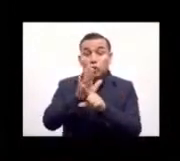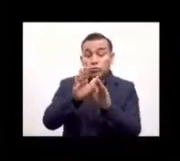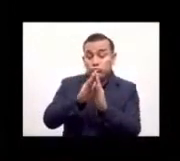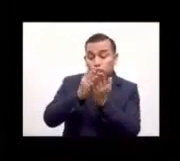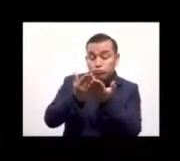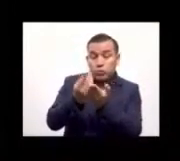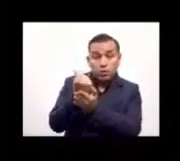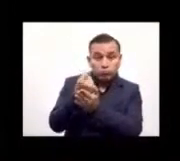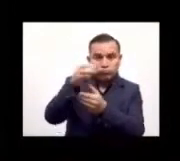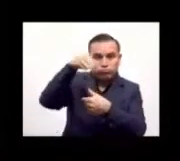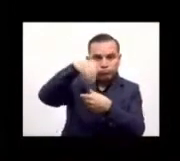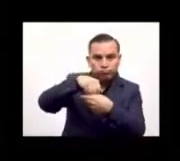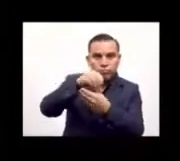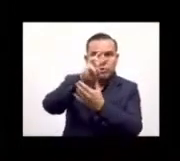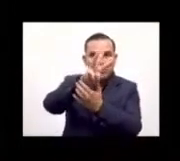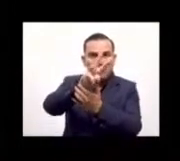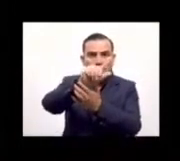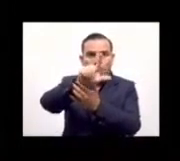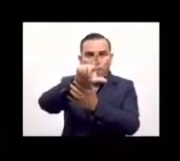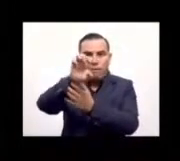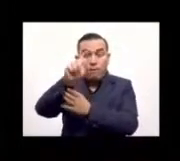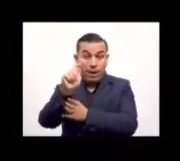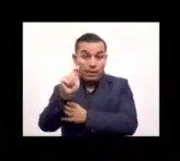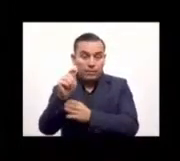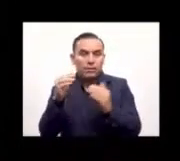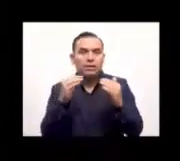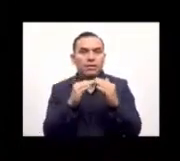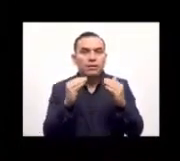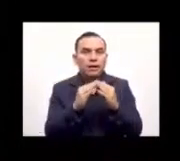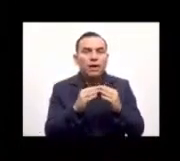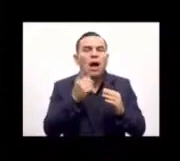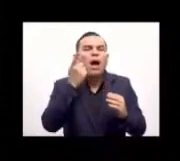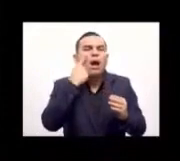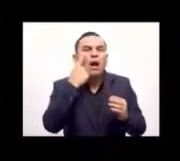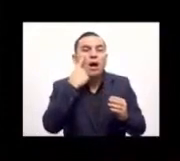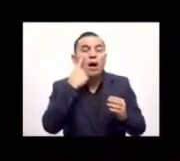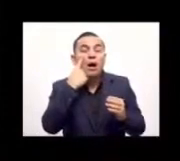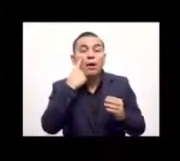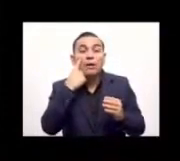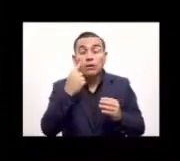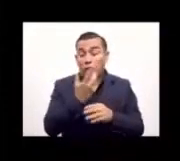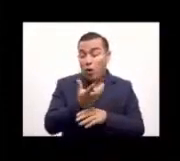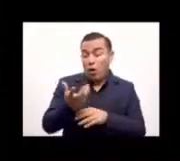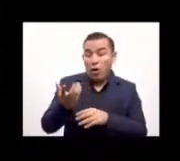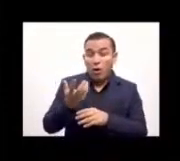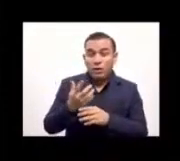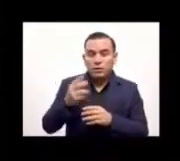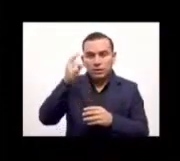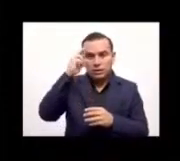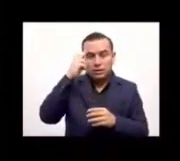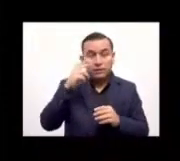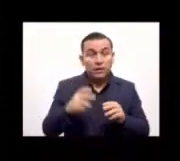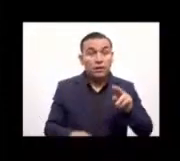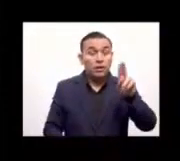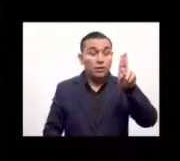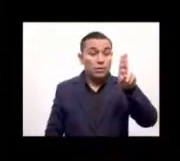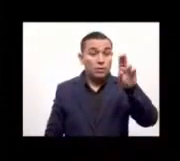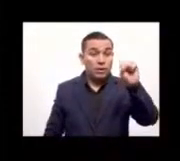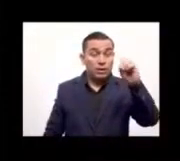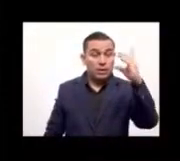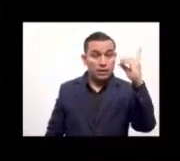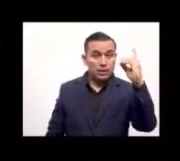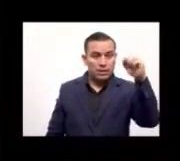Esta parte de la, bueno, vamos a decirlo así, de la adopción de esta tecnología con este bono